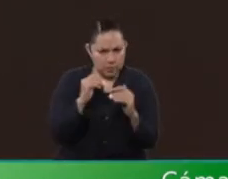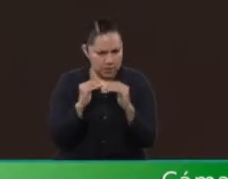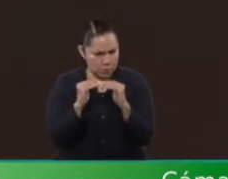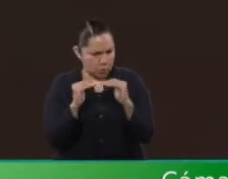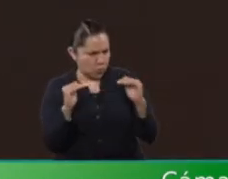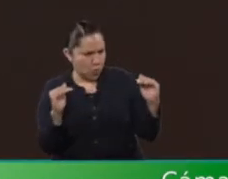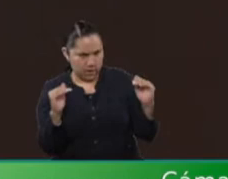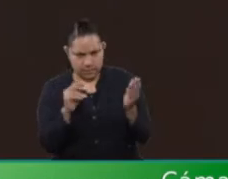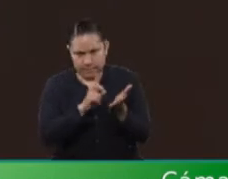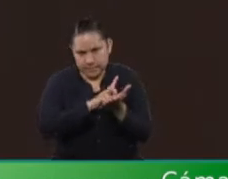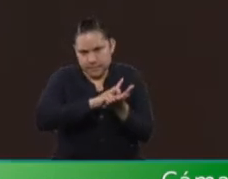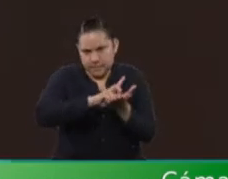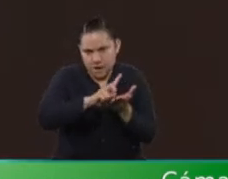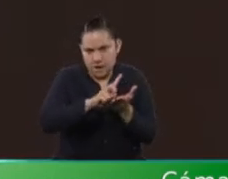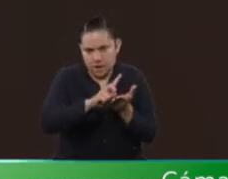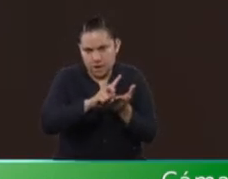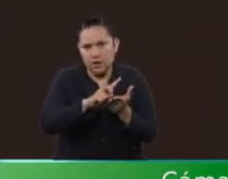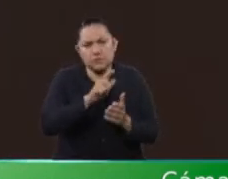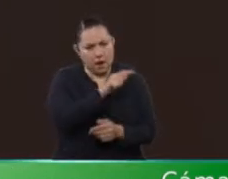con discapacidad.